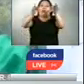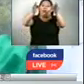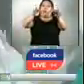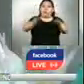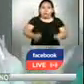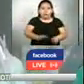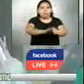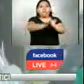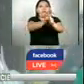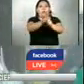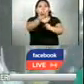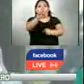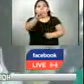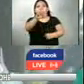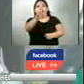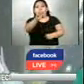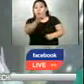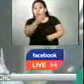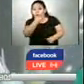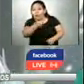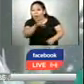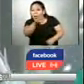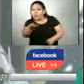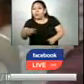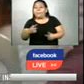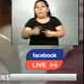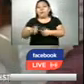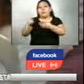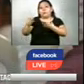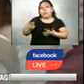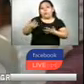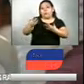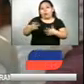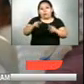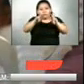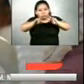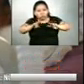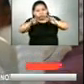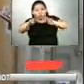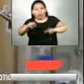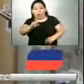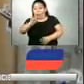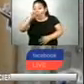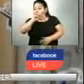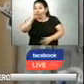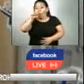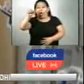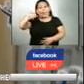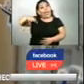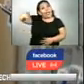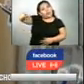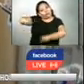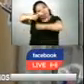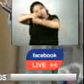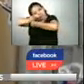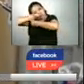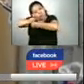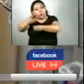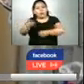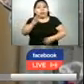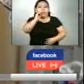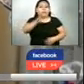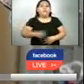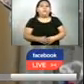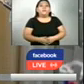casos positivos de Omicron en el país. Hay que esperar los resultados de casos respiratorios que se encuentran en estudio, aseguró